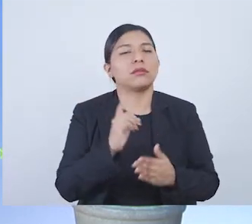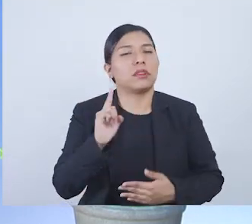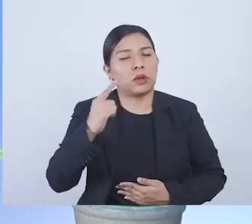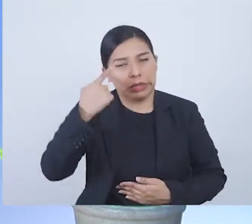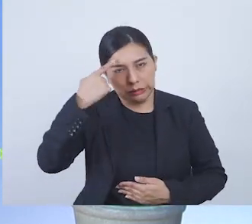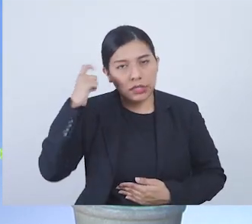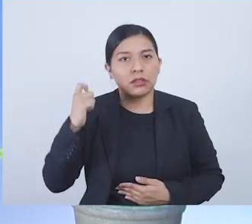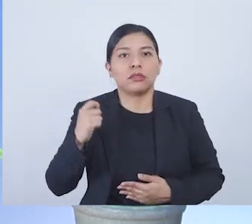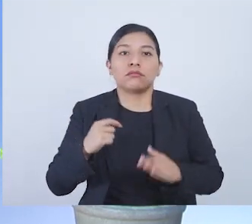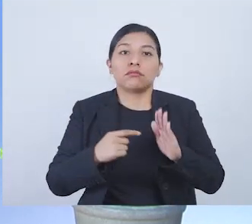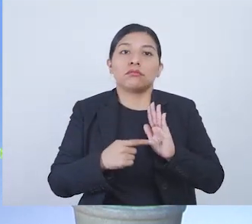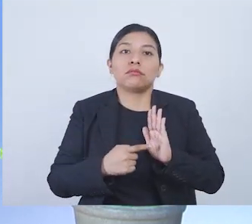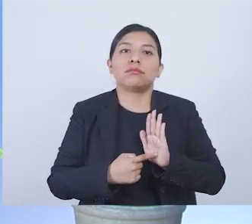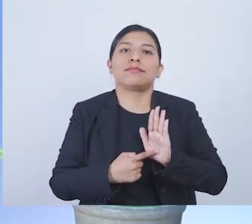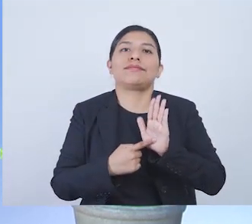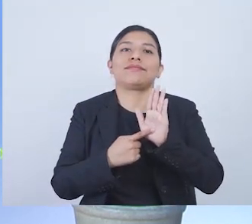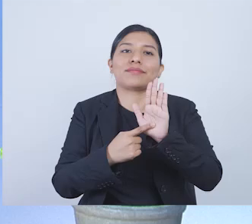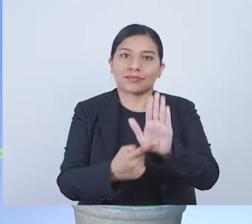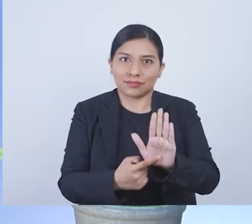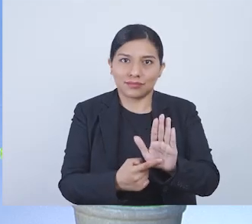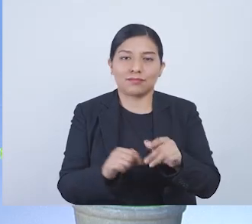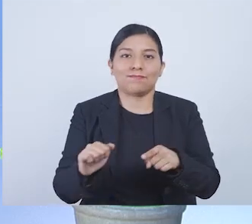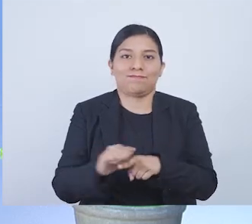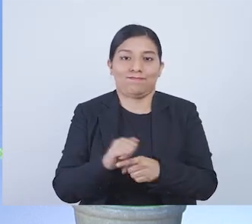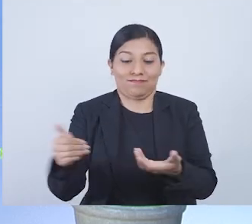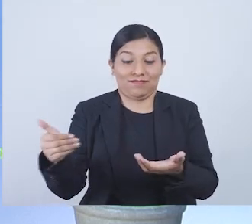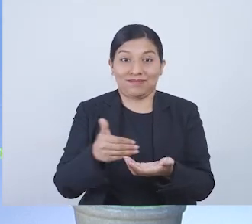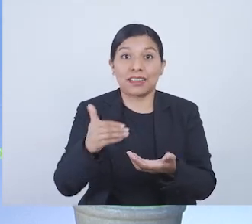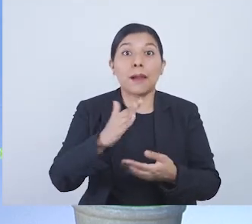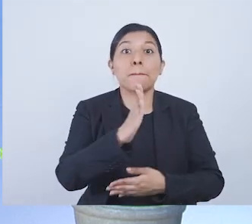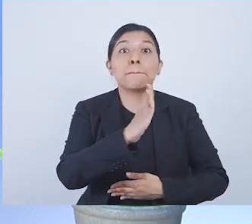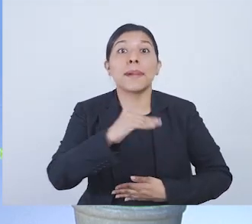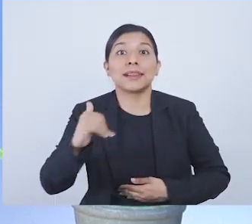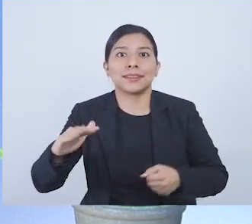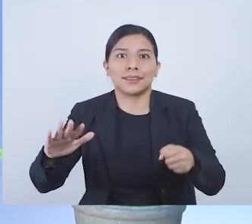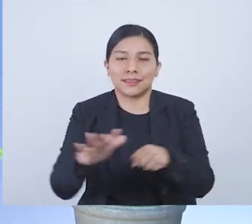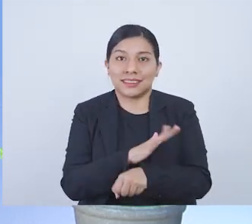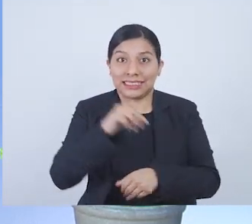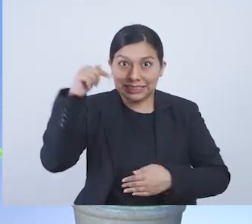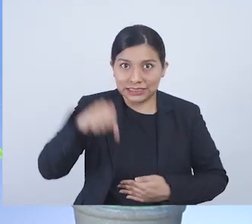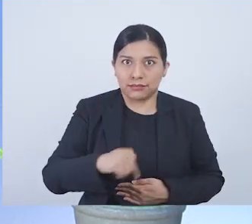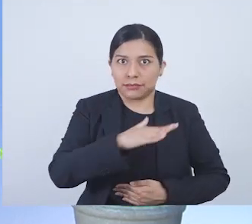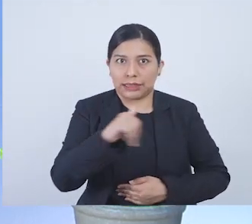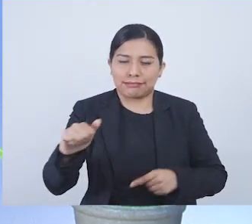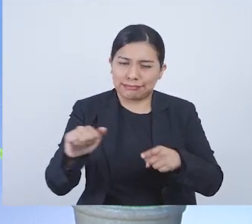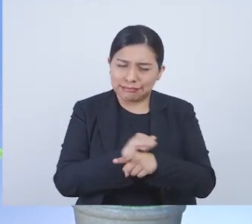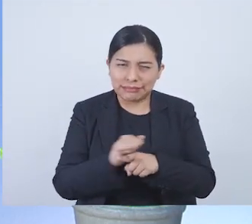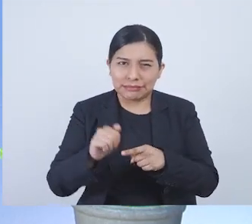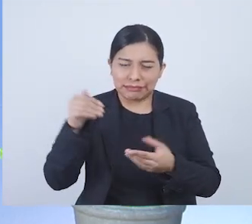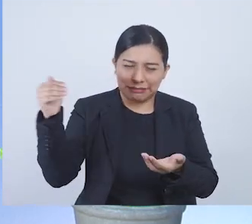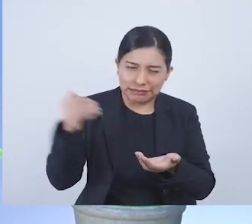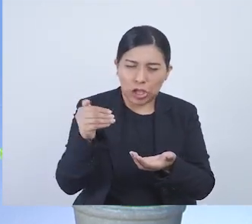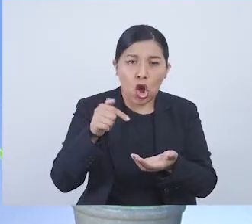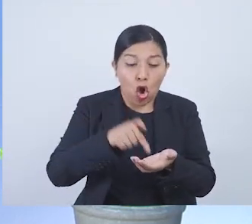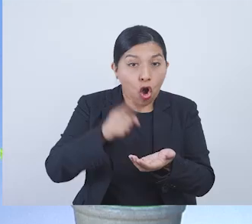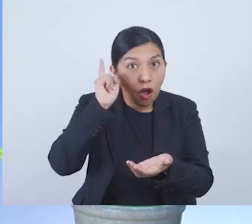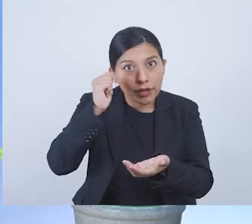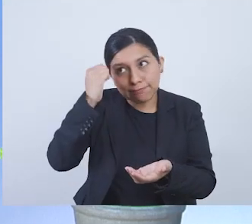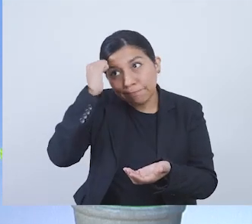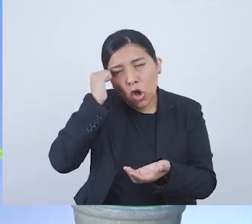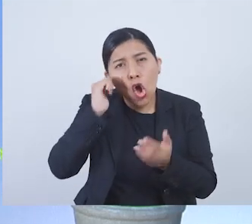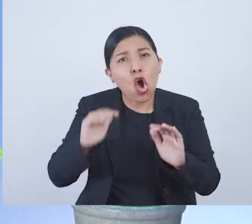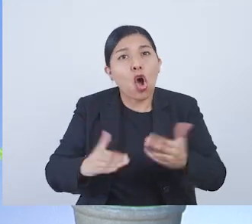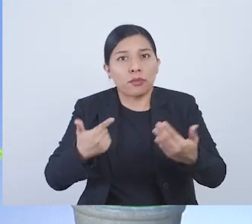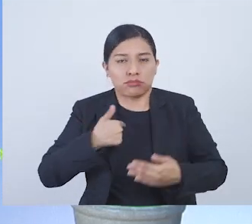se hizo una capacitación a nivel nacional a maestros de parvularia y a maestros de